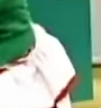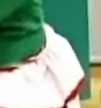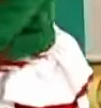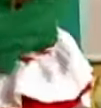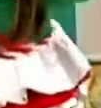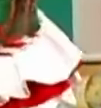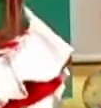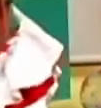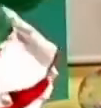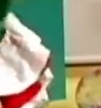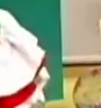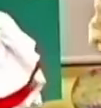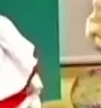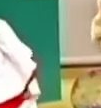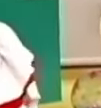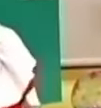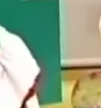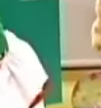pongas así,